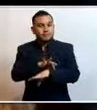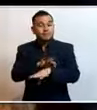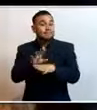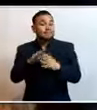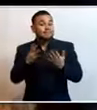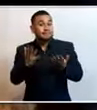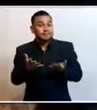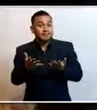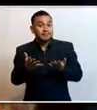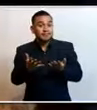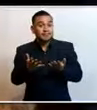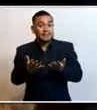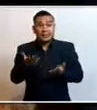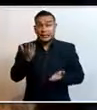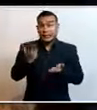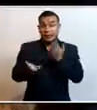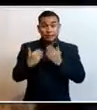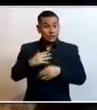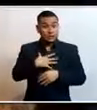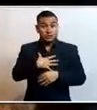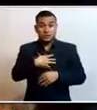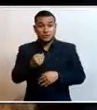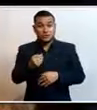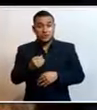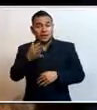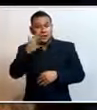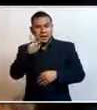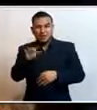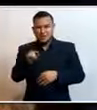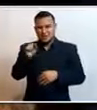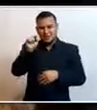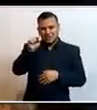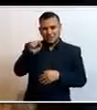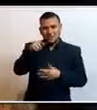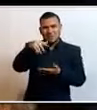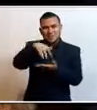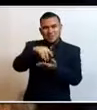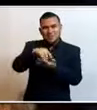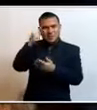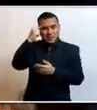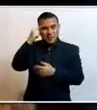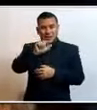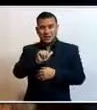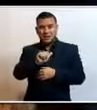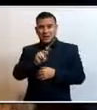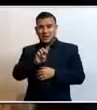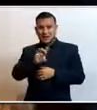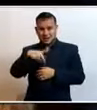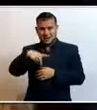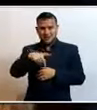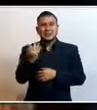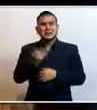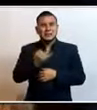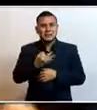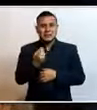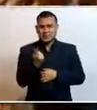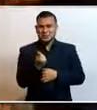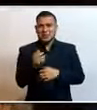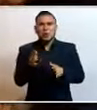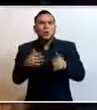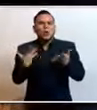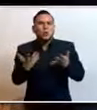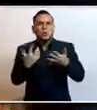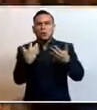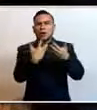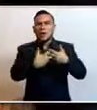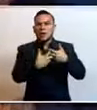Entonces, a algunos no les va a gustar. Pero les parece lógico que la ANEP pida donaciones. No son los